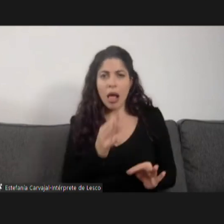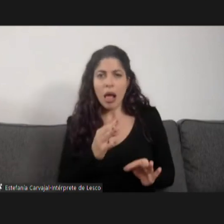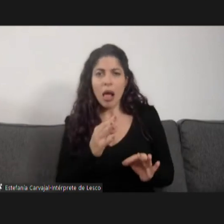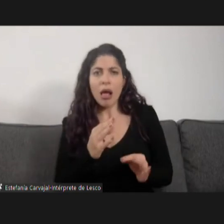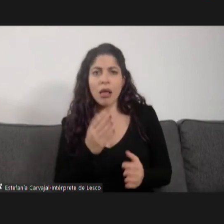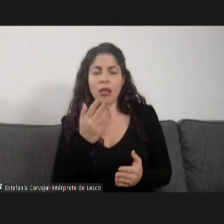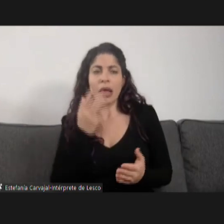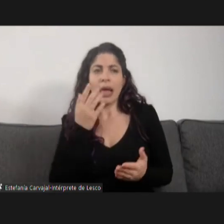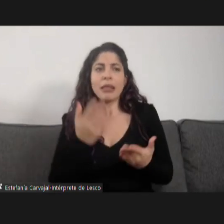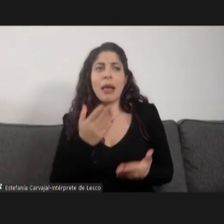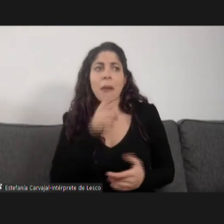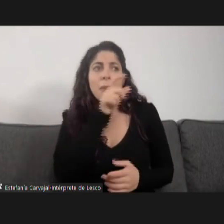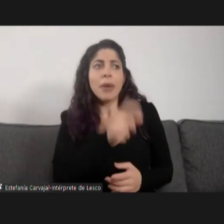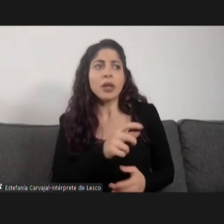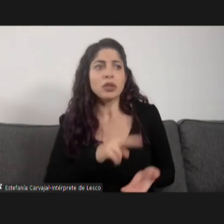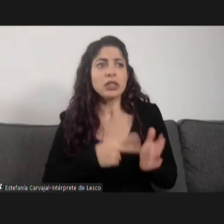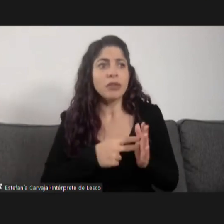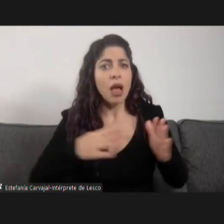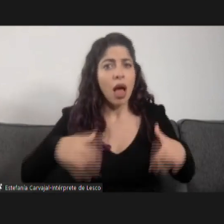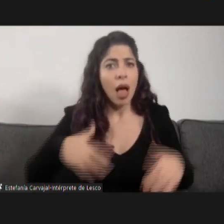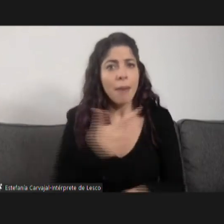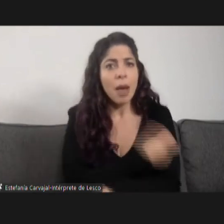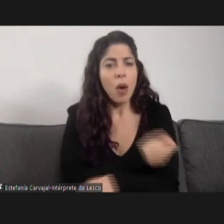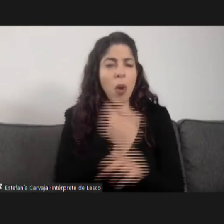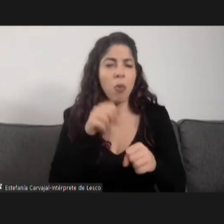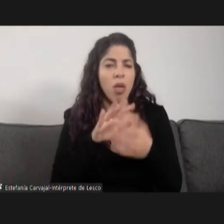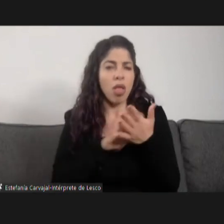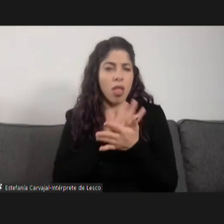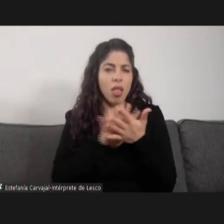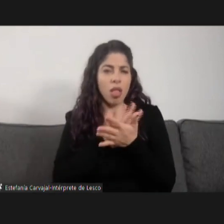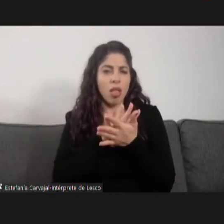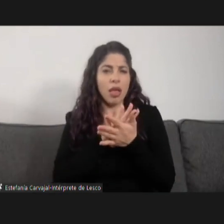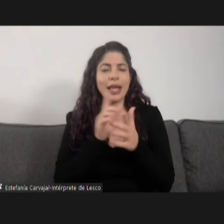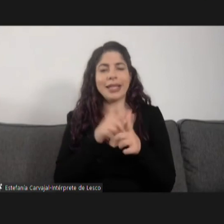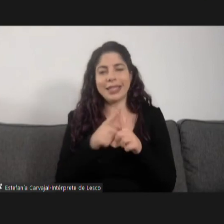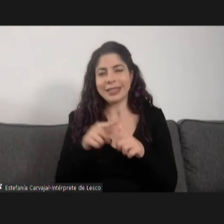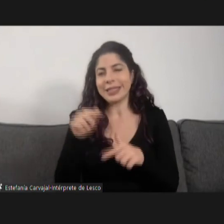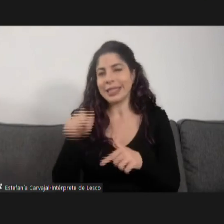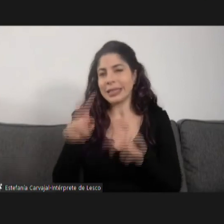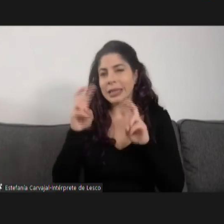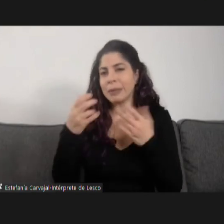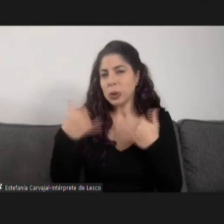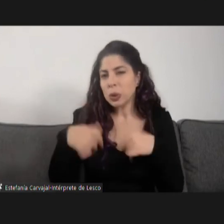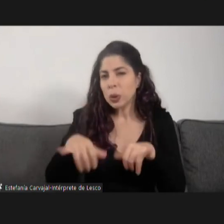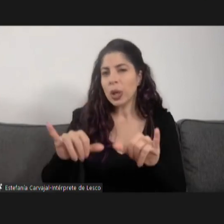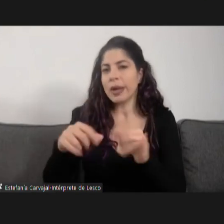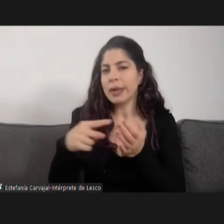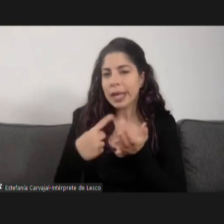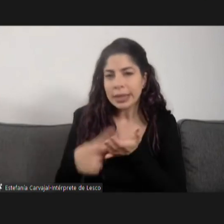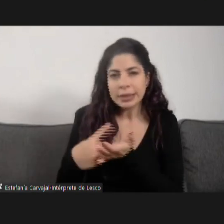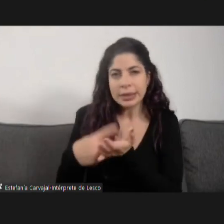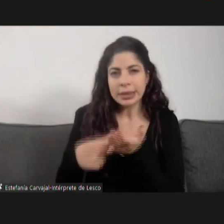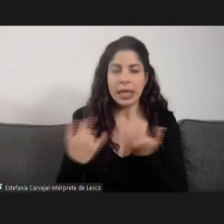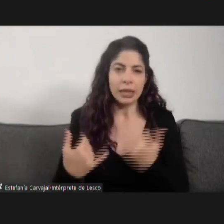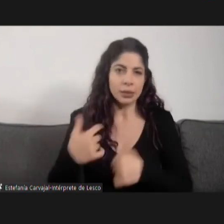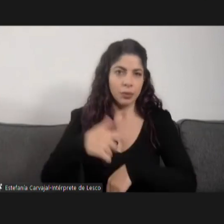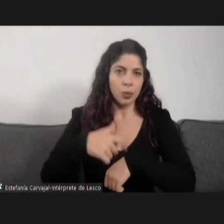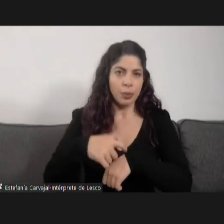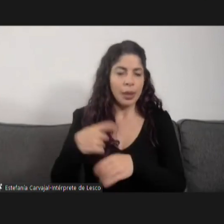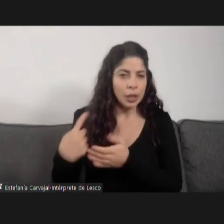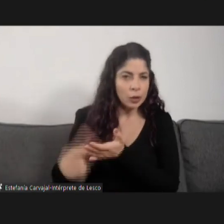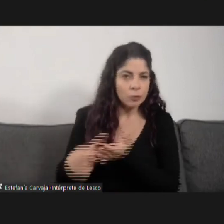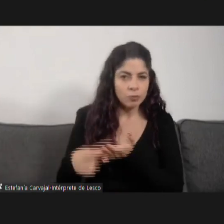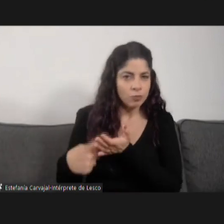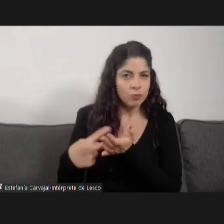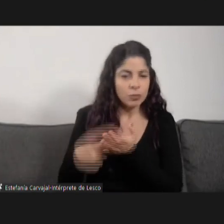no había recibido la vacuna. Pero bueno, esto es algo que se está discutiendo justamente en este momento y se